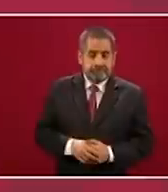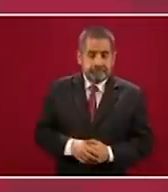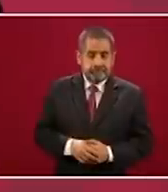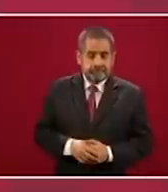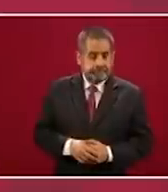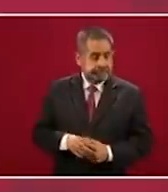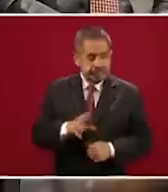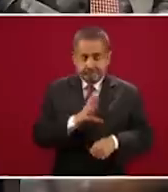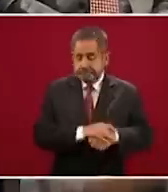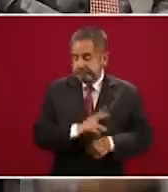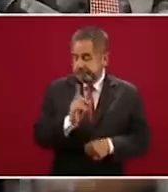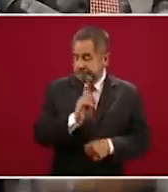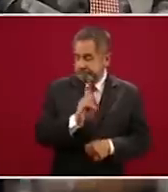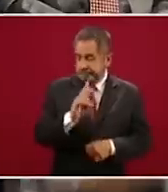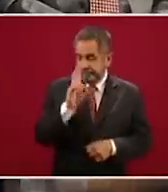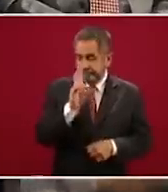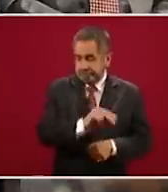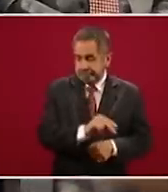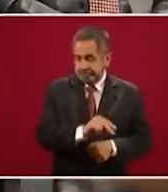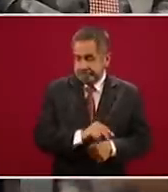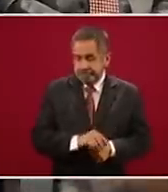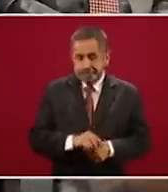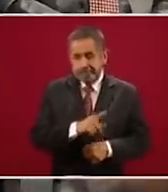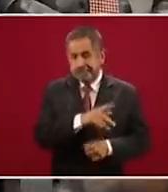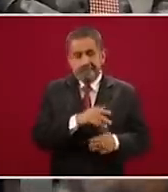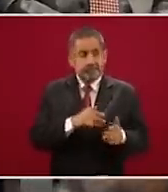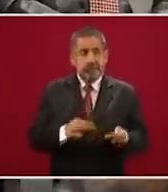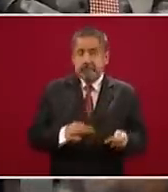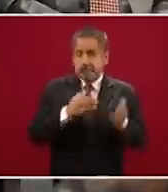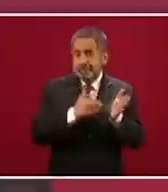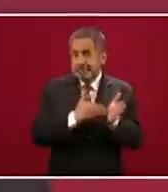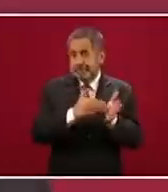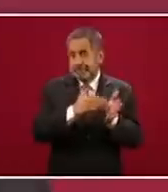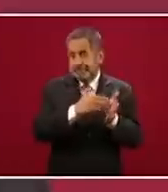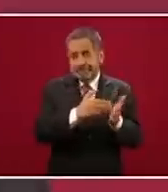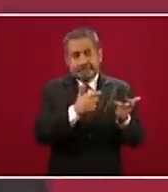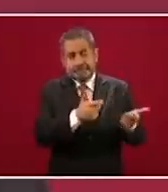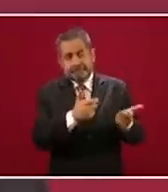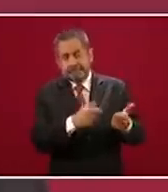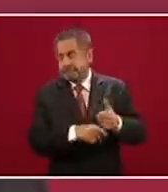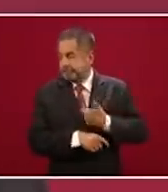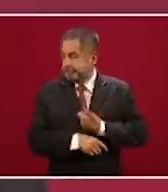Y era un negocio de millones de pesos